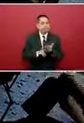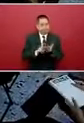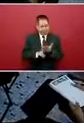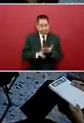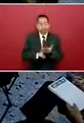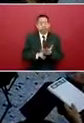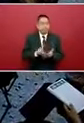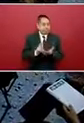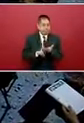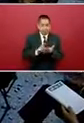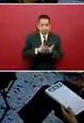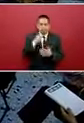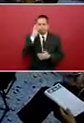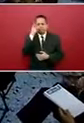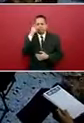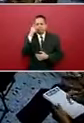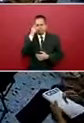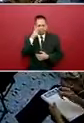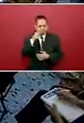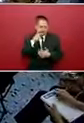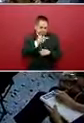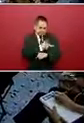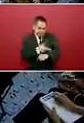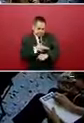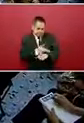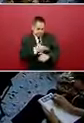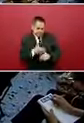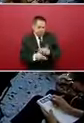fundamental para poder llevar a cabo esto.